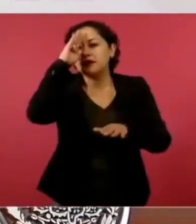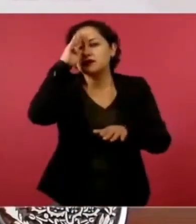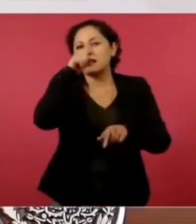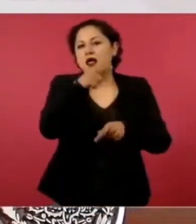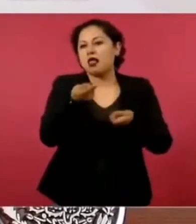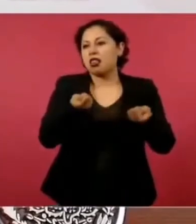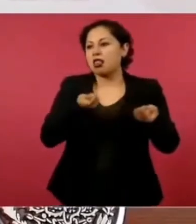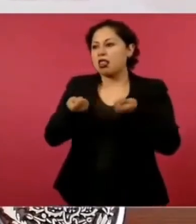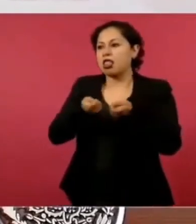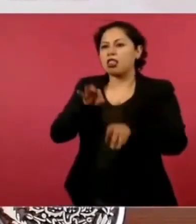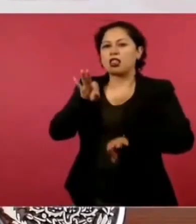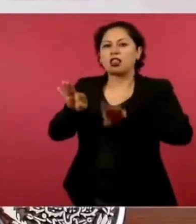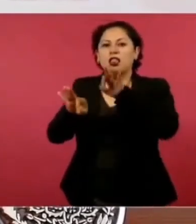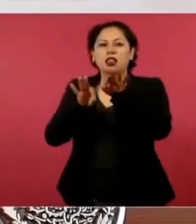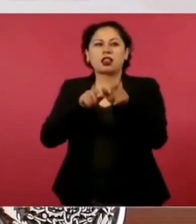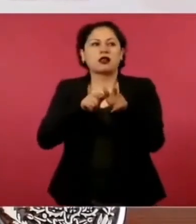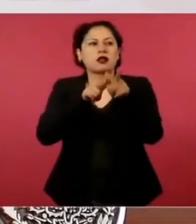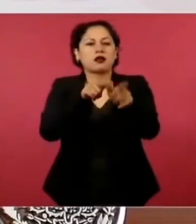y no es